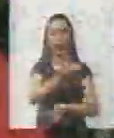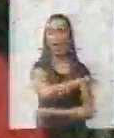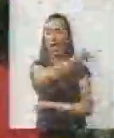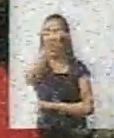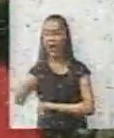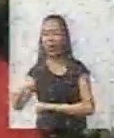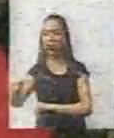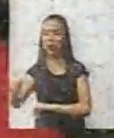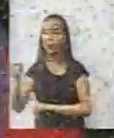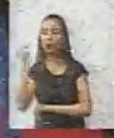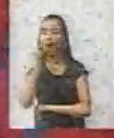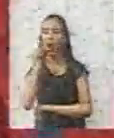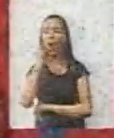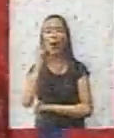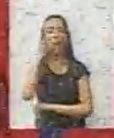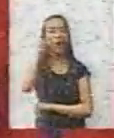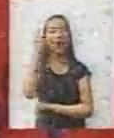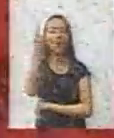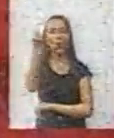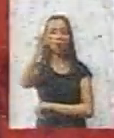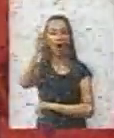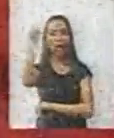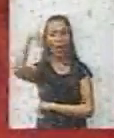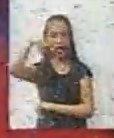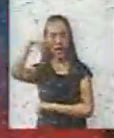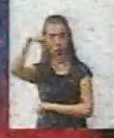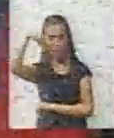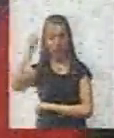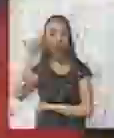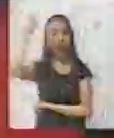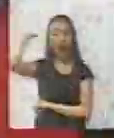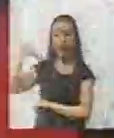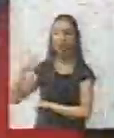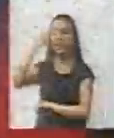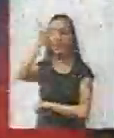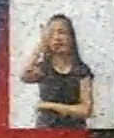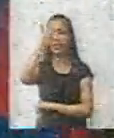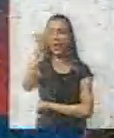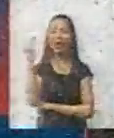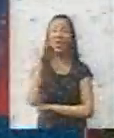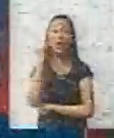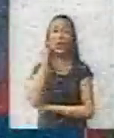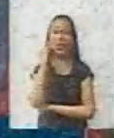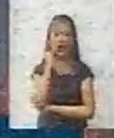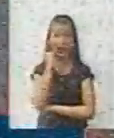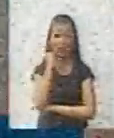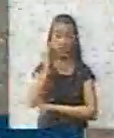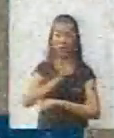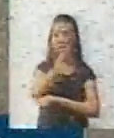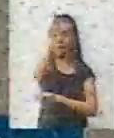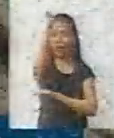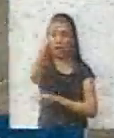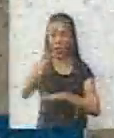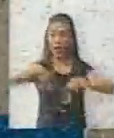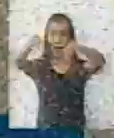Siendo ayer las 18 horas, yo ingresaba acá al predio de la feria y en un sector se encontraba Hualampa con toda su comitiva, entre ellos